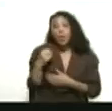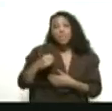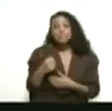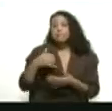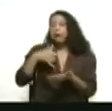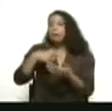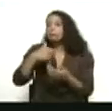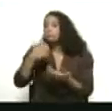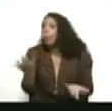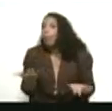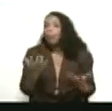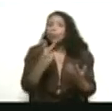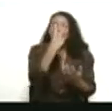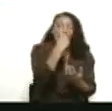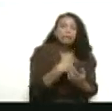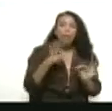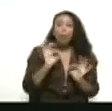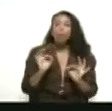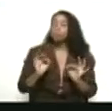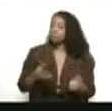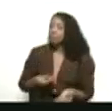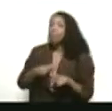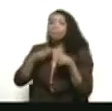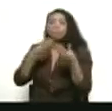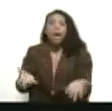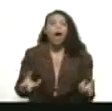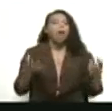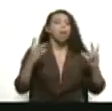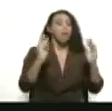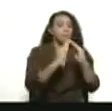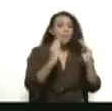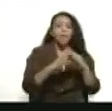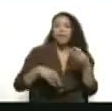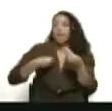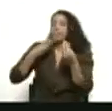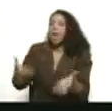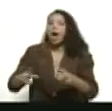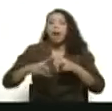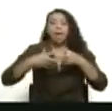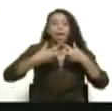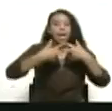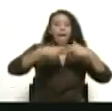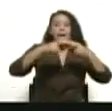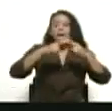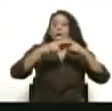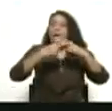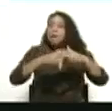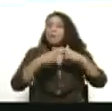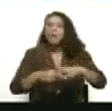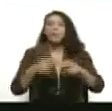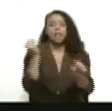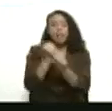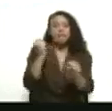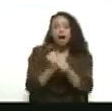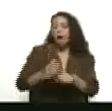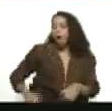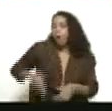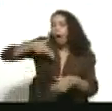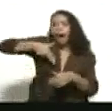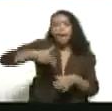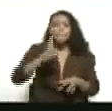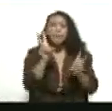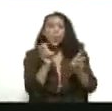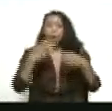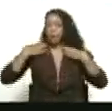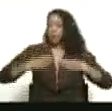también la calidad de vida, los aspectos sociales de nuestros policías, como bien hemos escuchado en los anuncios que hizo recientemente el Día del Policía a nuestro